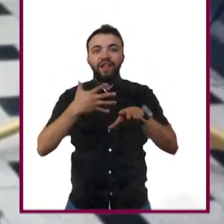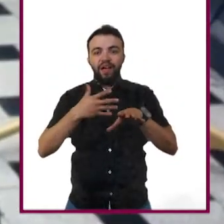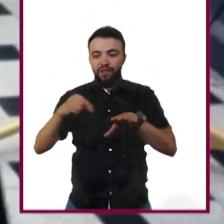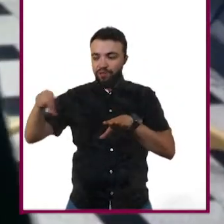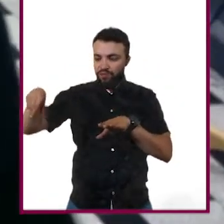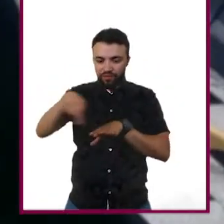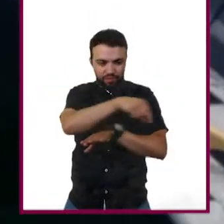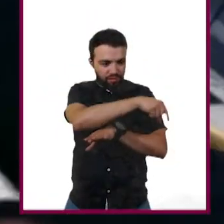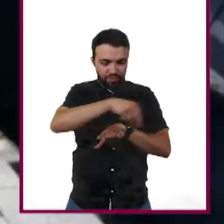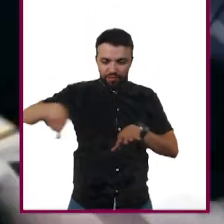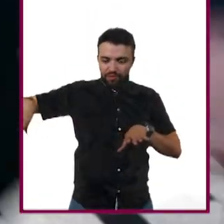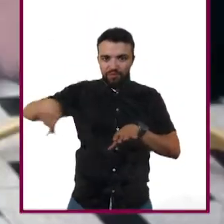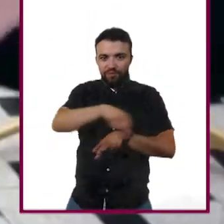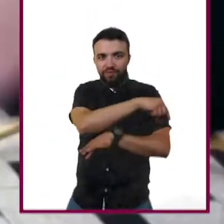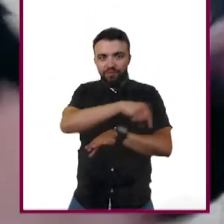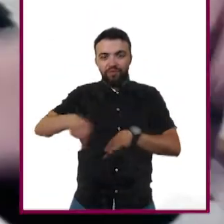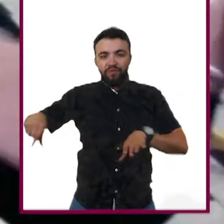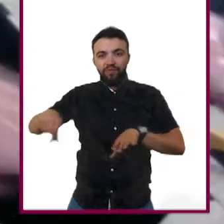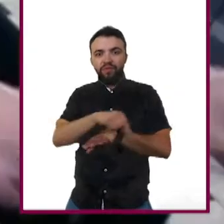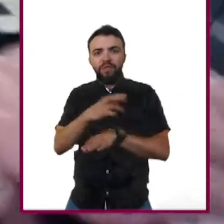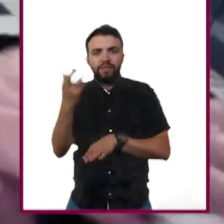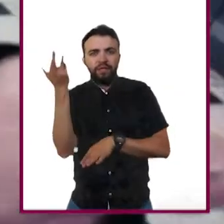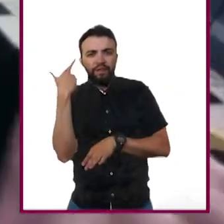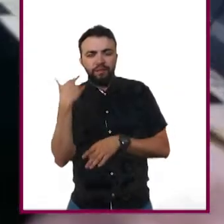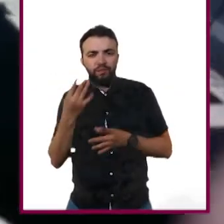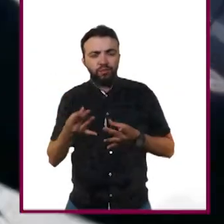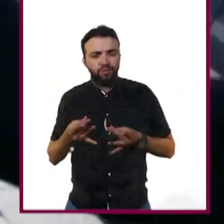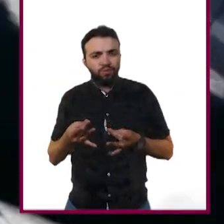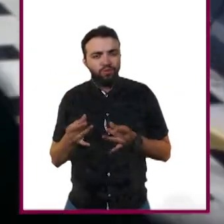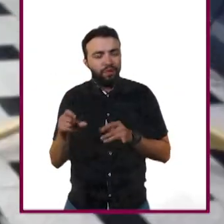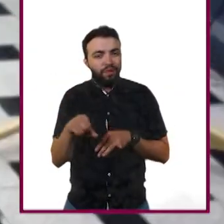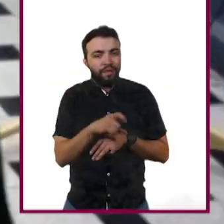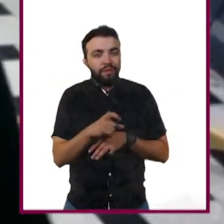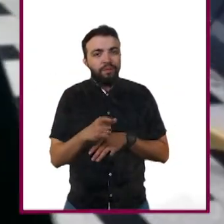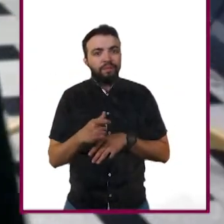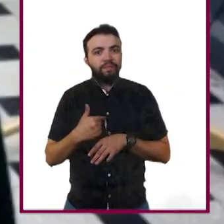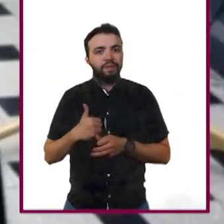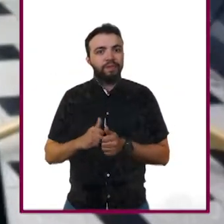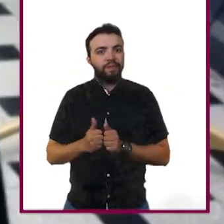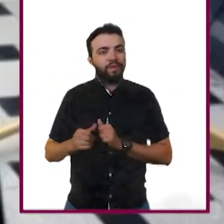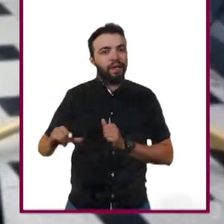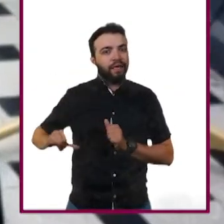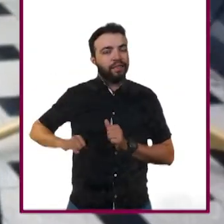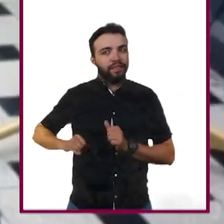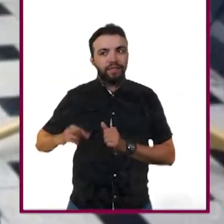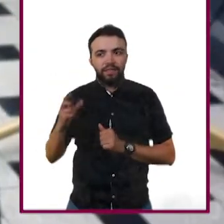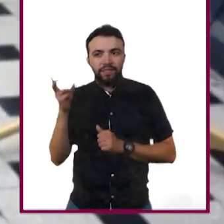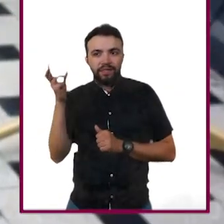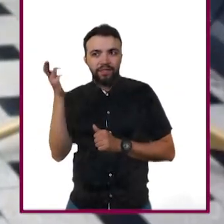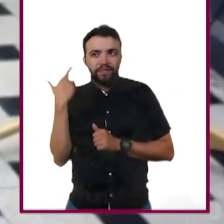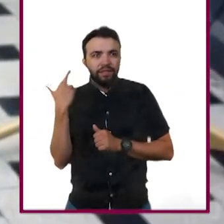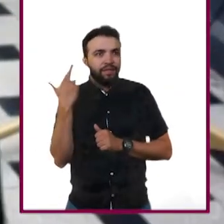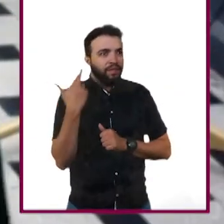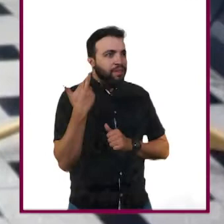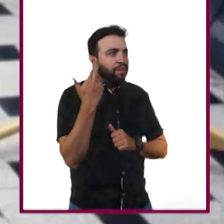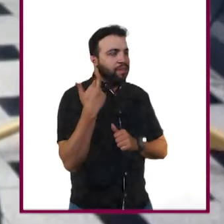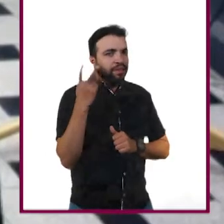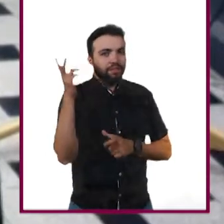lana deslizándose sobre todos estos cientos de hilos que se llaman urdimbre. Entonces, todo